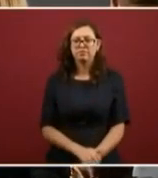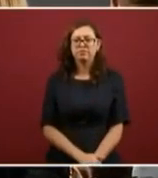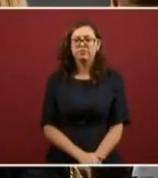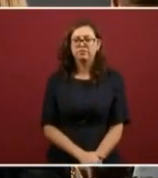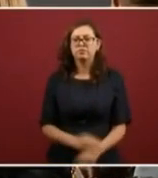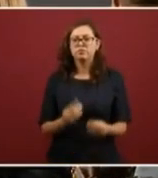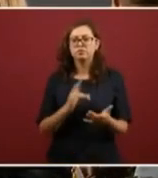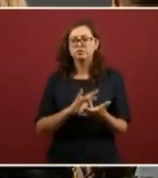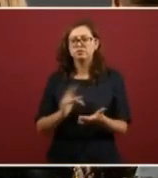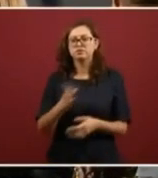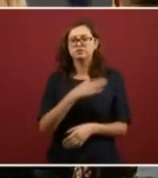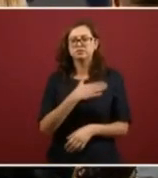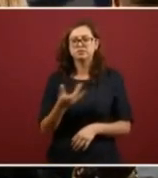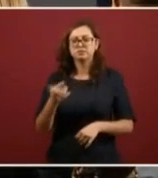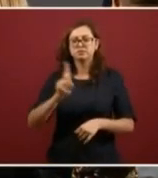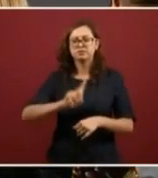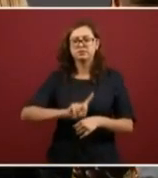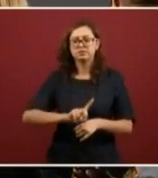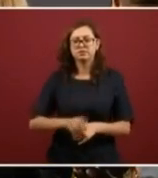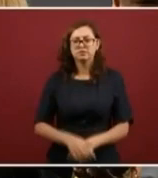Muchas gracias. Buenos días.